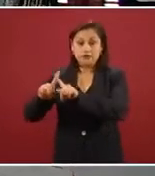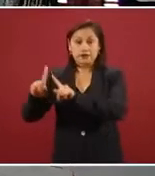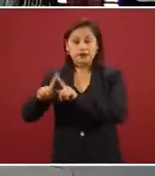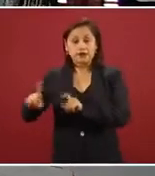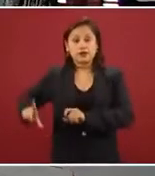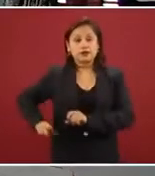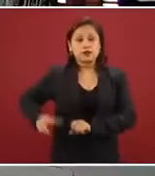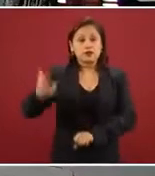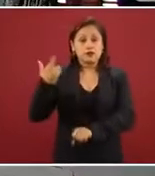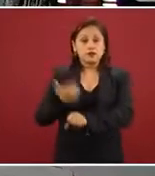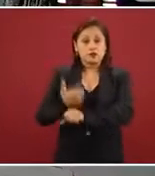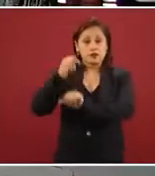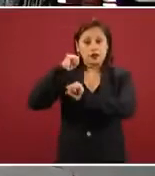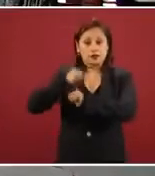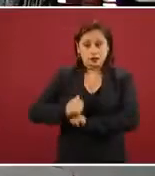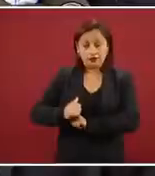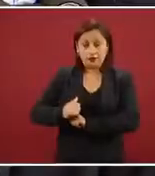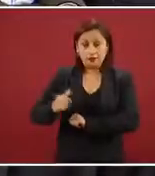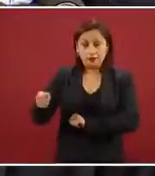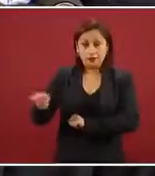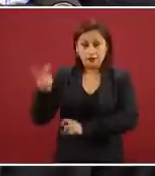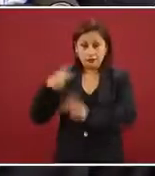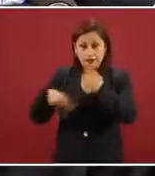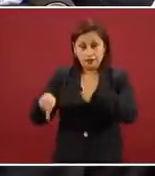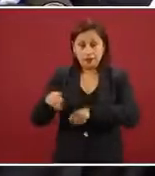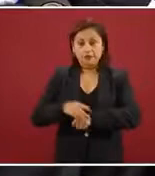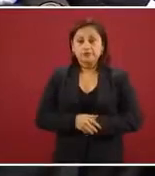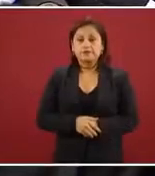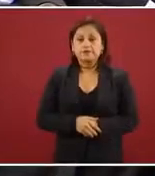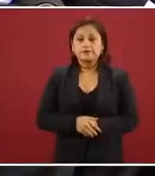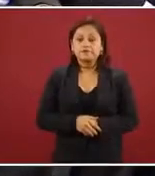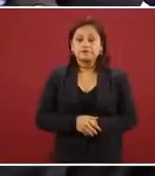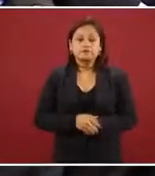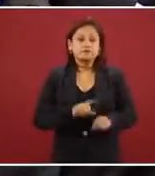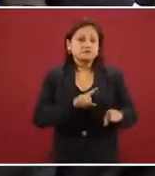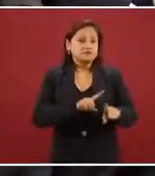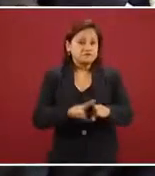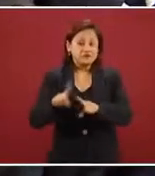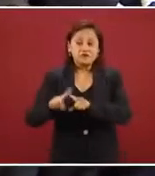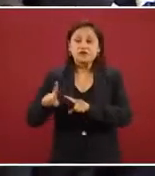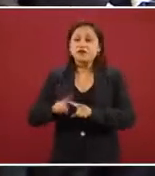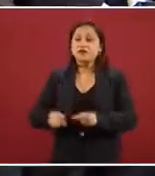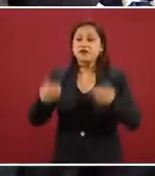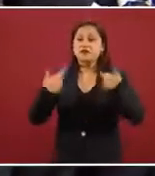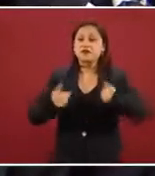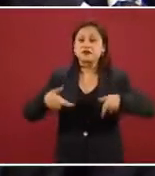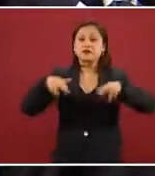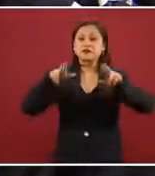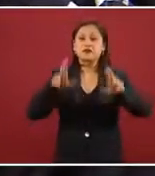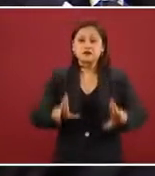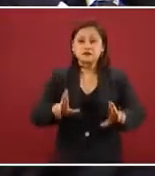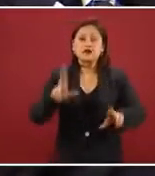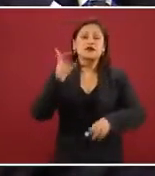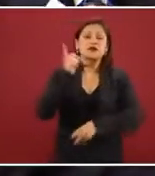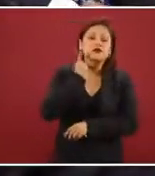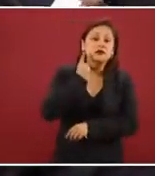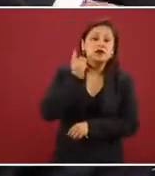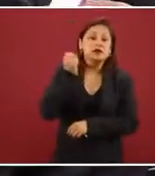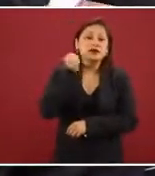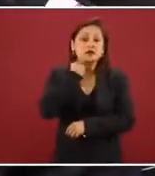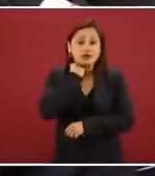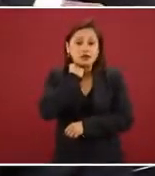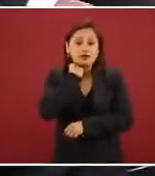que nos acompañan de los representantes del poder legislativo de los integrantes